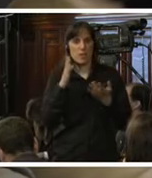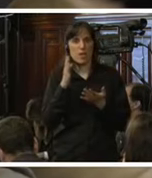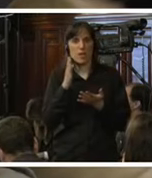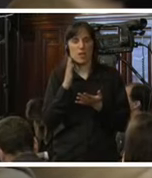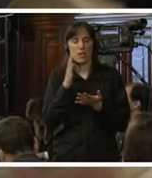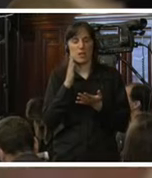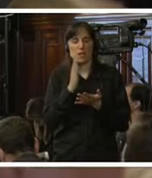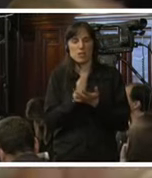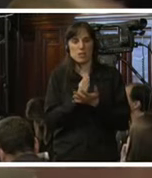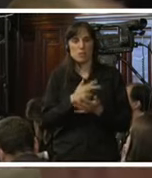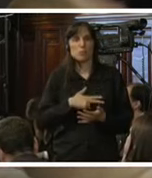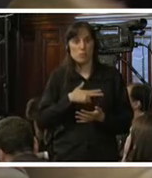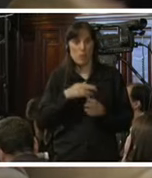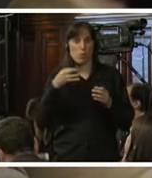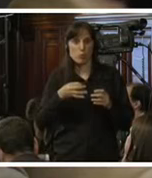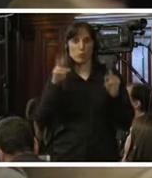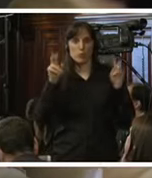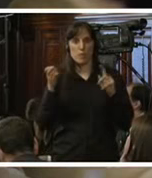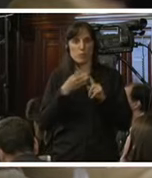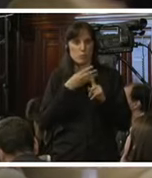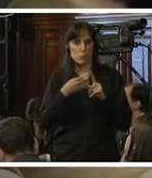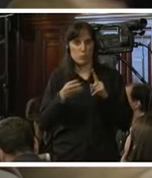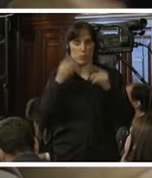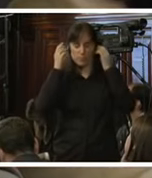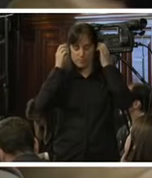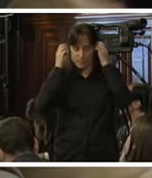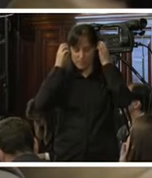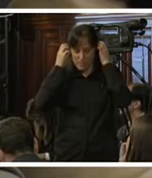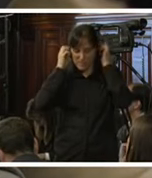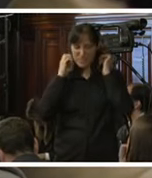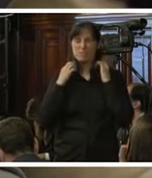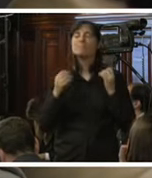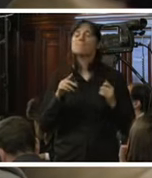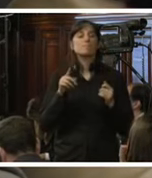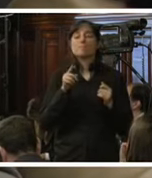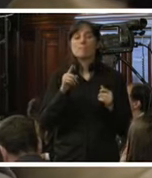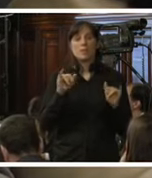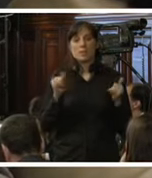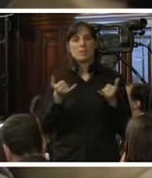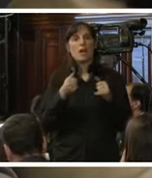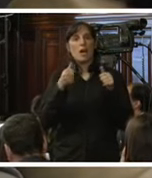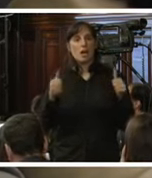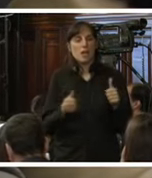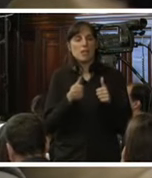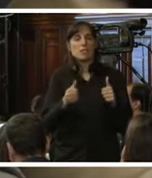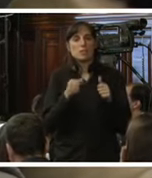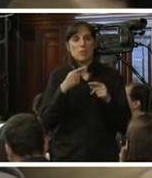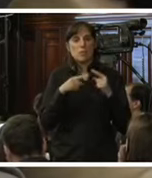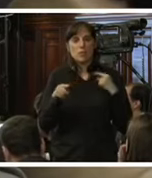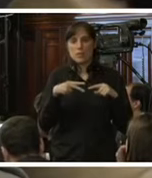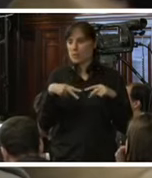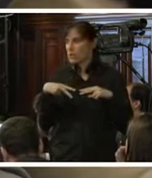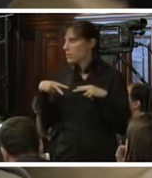tema de tortura. Acá justamente tengo a la vista, esto vamos a entregar por escrito, pero estuvimos haciendo un relevamiento de los resultados de